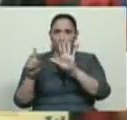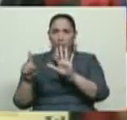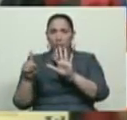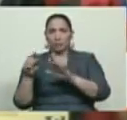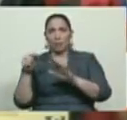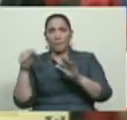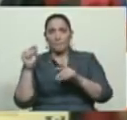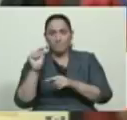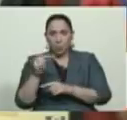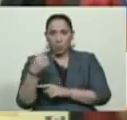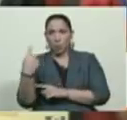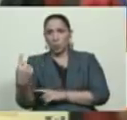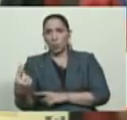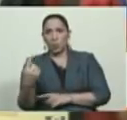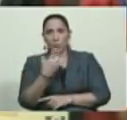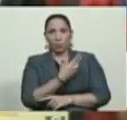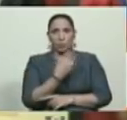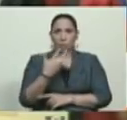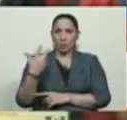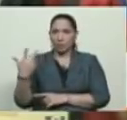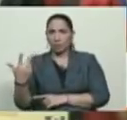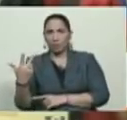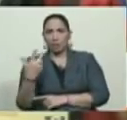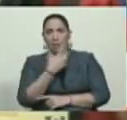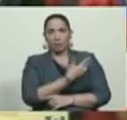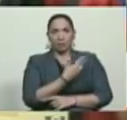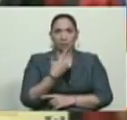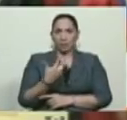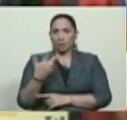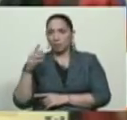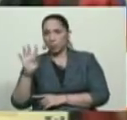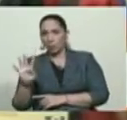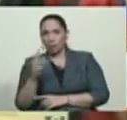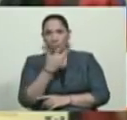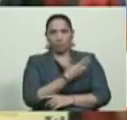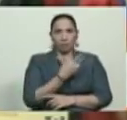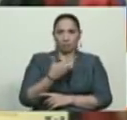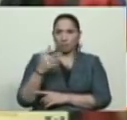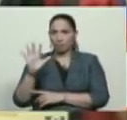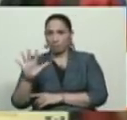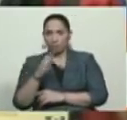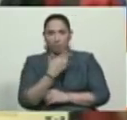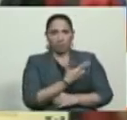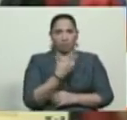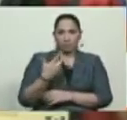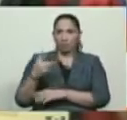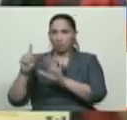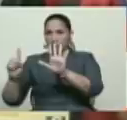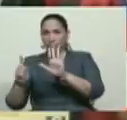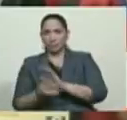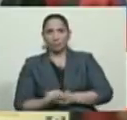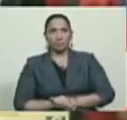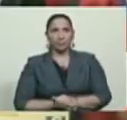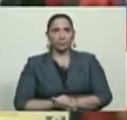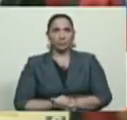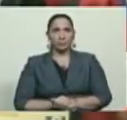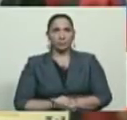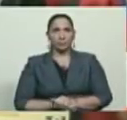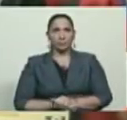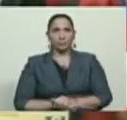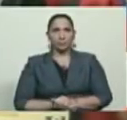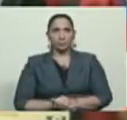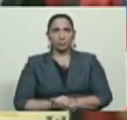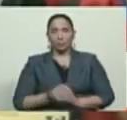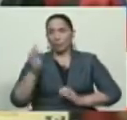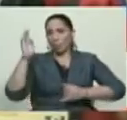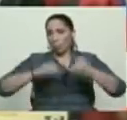266.1, 333, 334, 335 y 336, estos